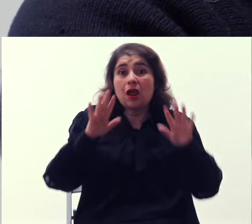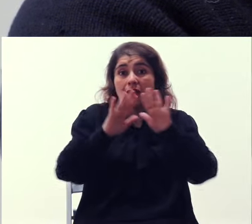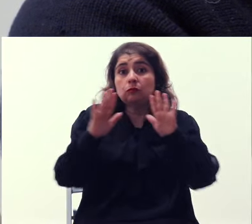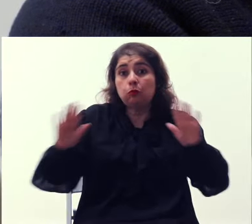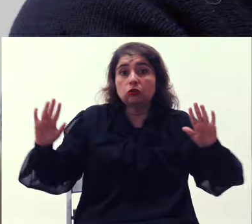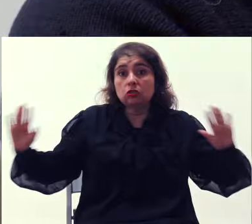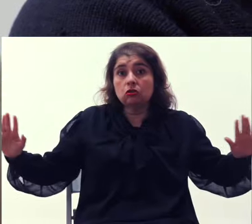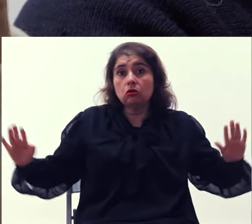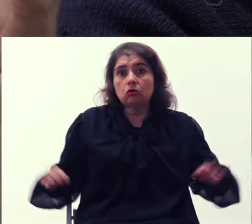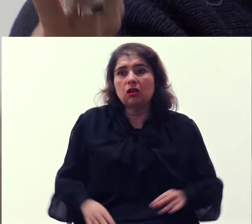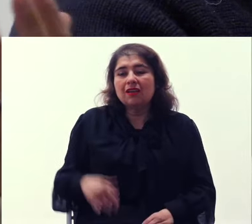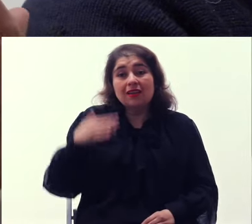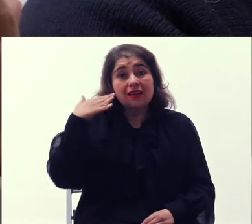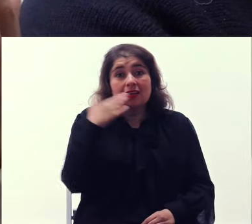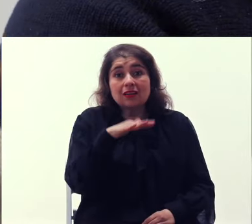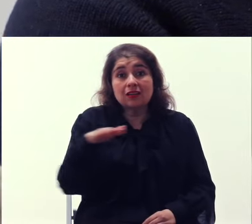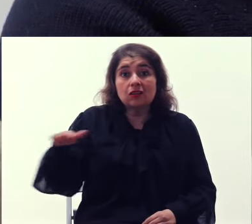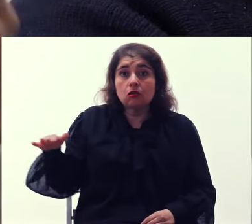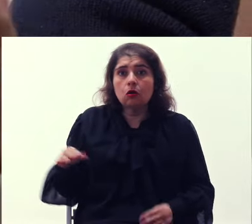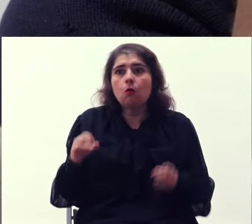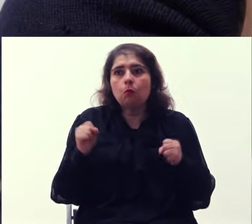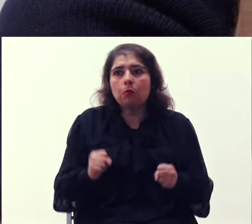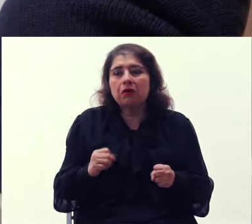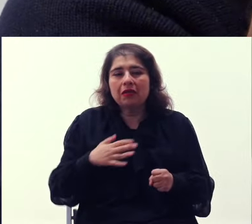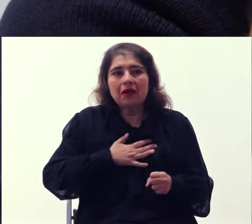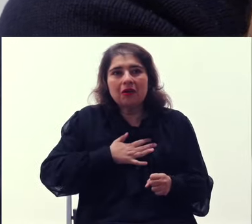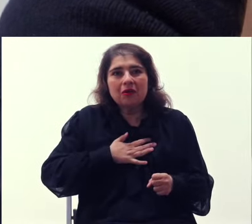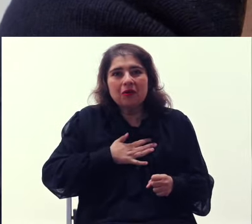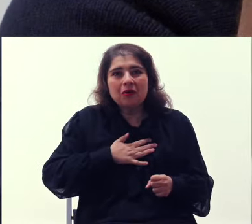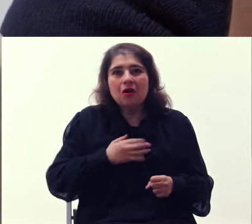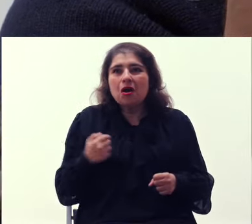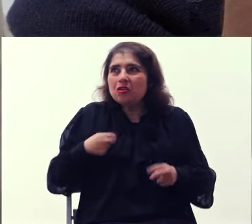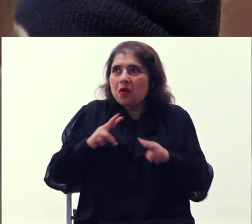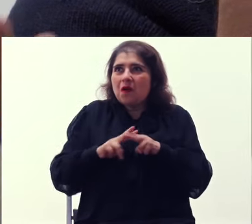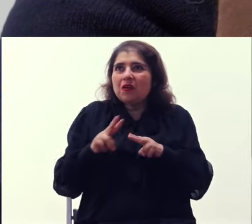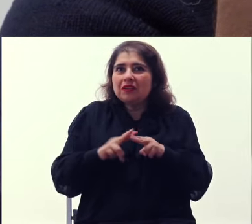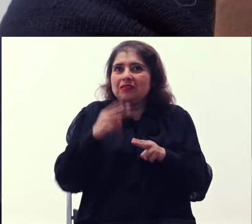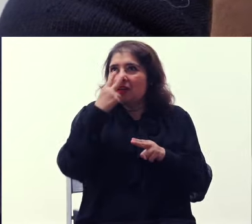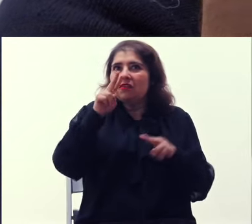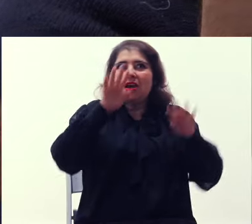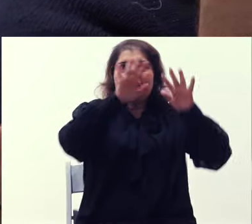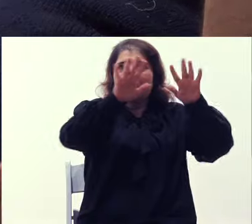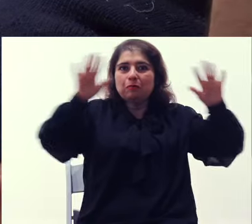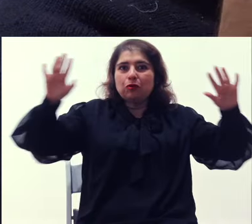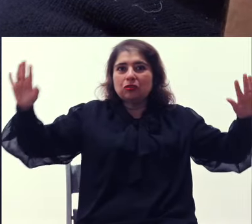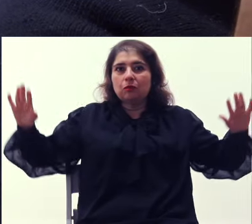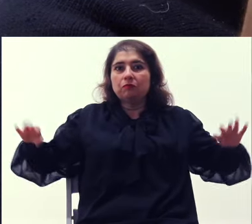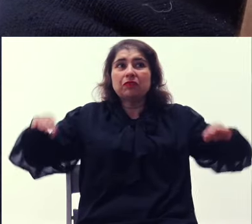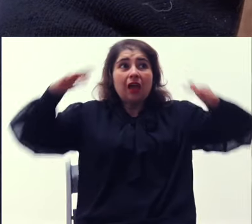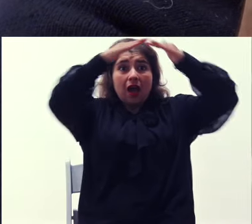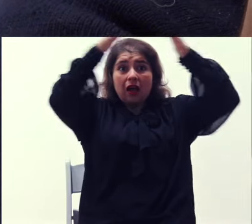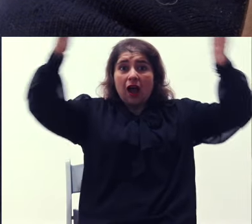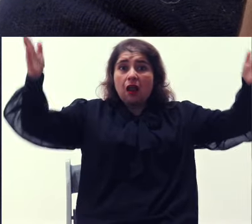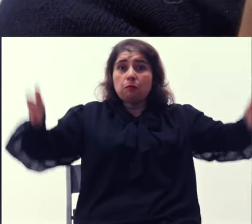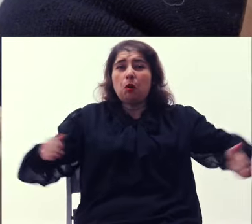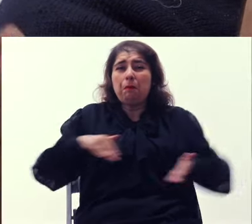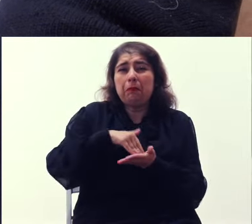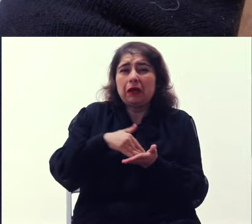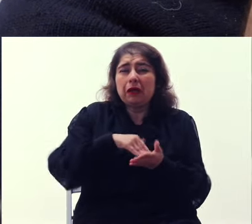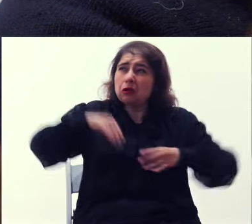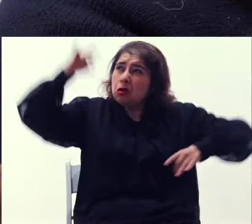una salida que es una exposición, ¿no es cierto?, que los propios niños puedan tener esa dignidad de mirar sus imágenes expuestas en